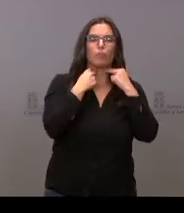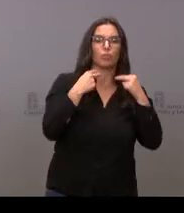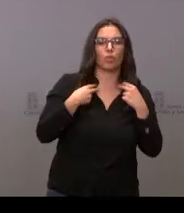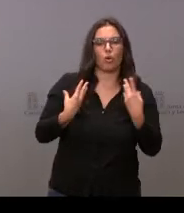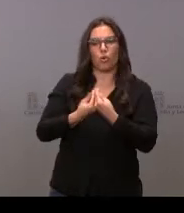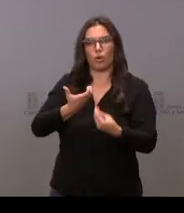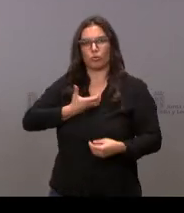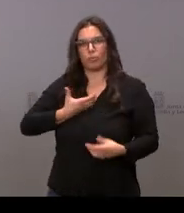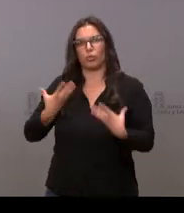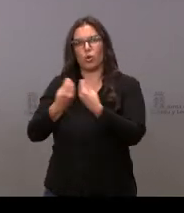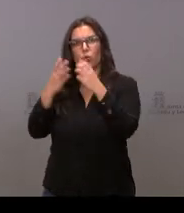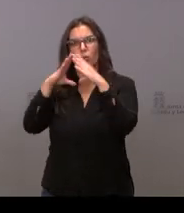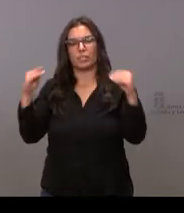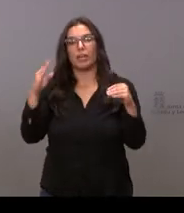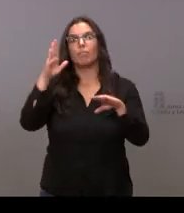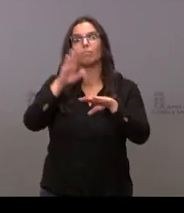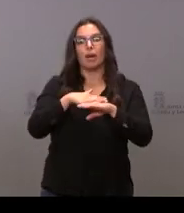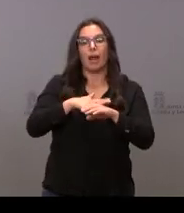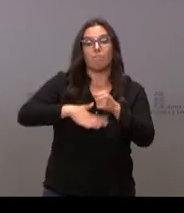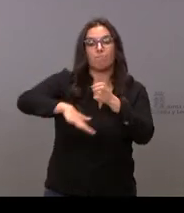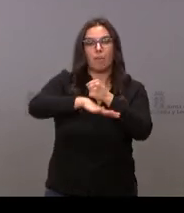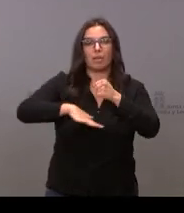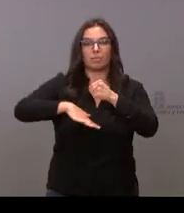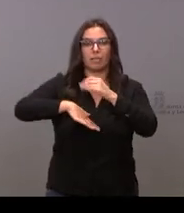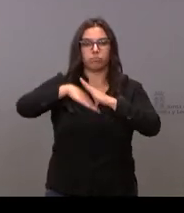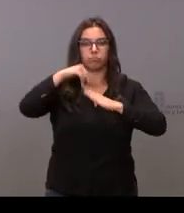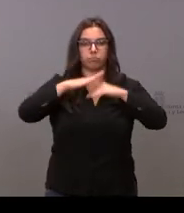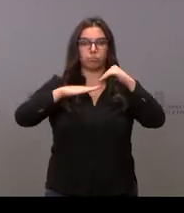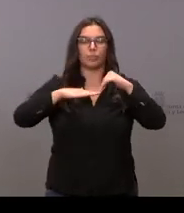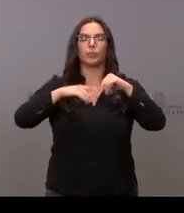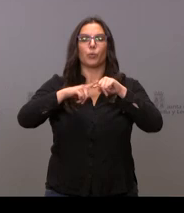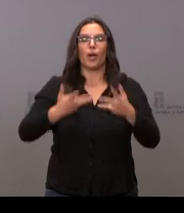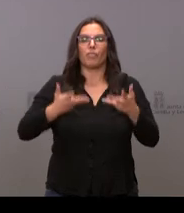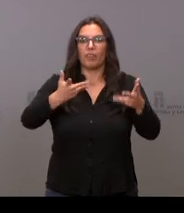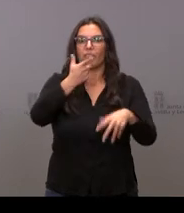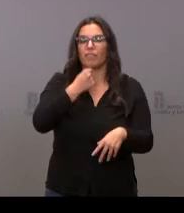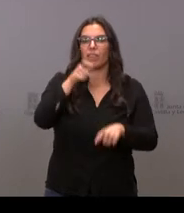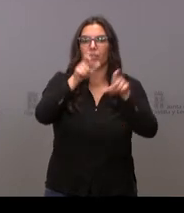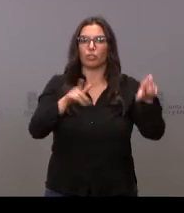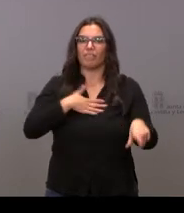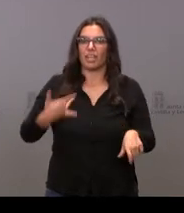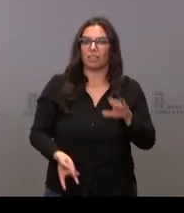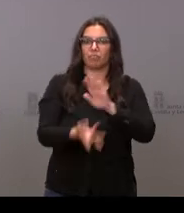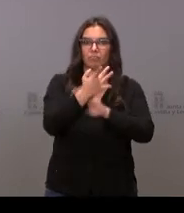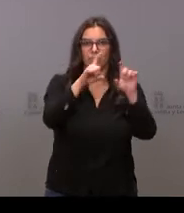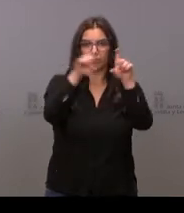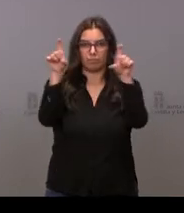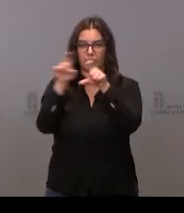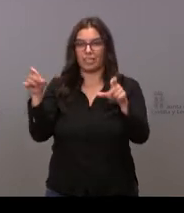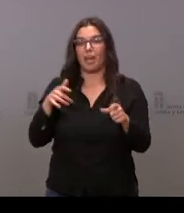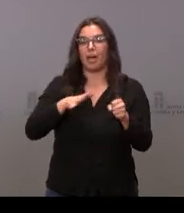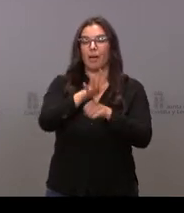ayuntamiento con la universidad para poner el cimiento a los emprendedores una incubadora en el ámbito del sector